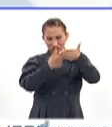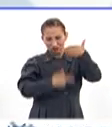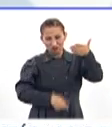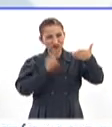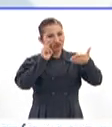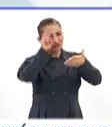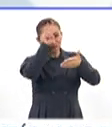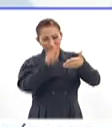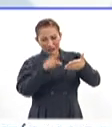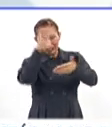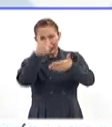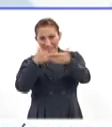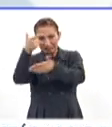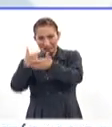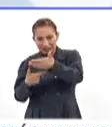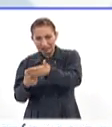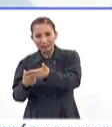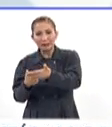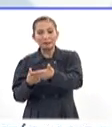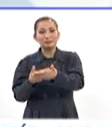de